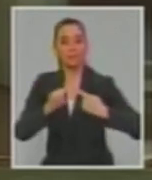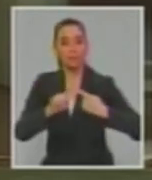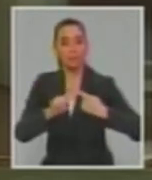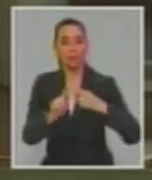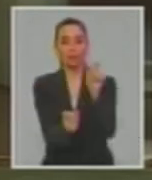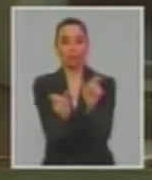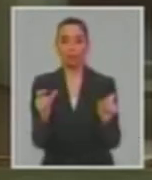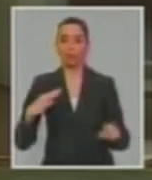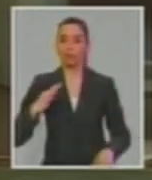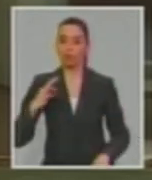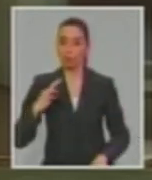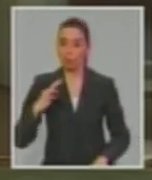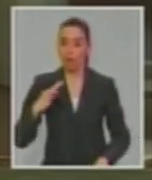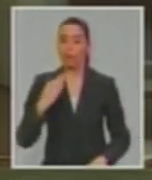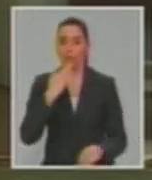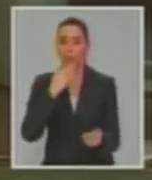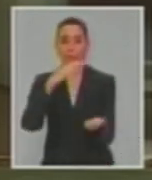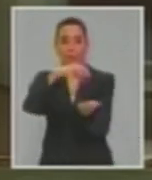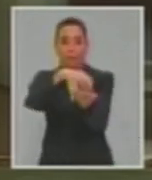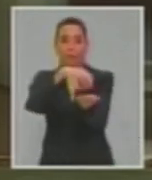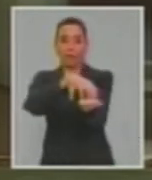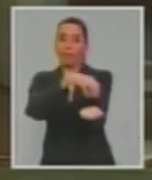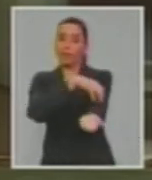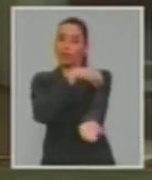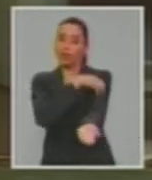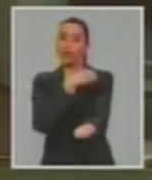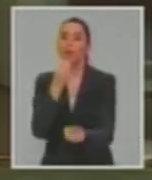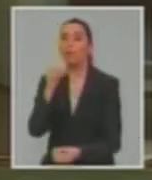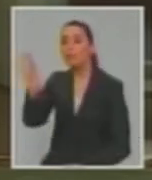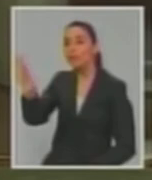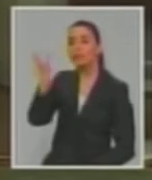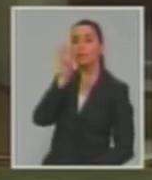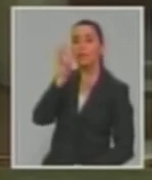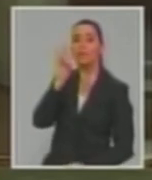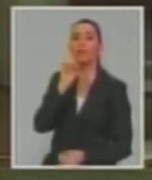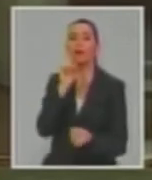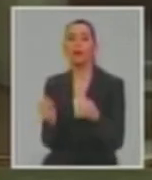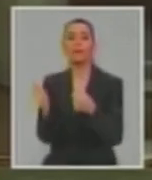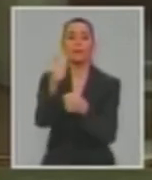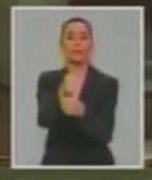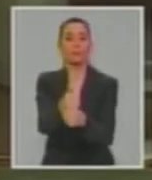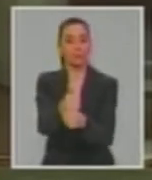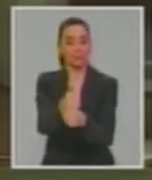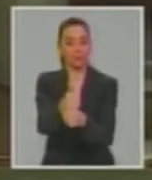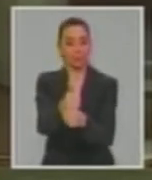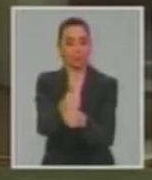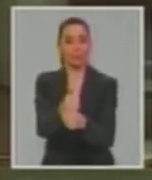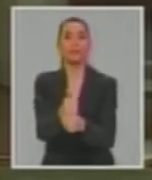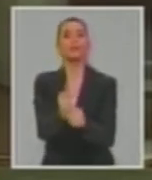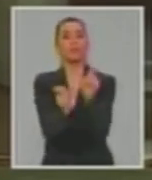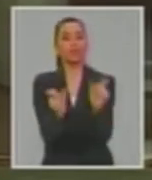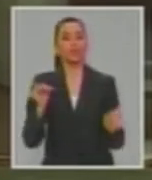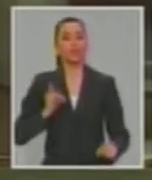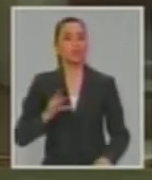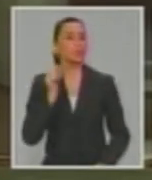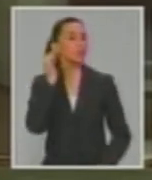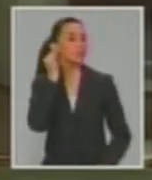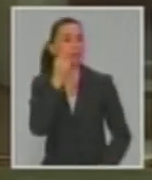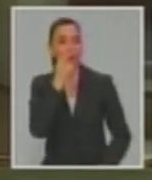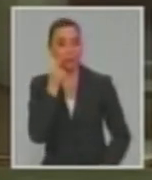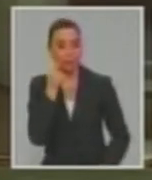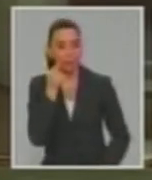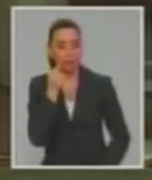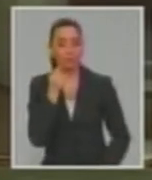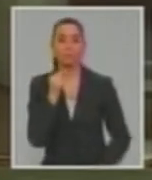los ciudadanos y a las regiones en la designación de sus reemplazantes. Chilenas y chilenos,